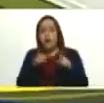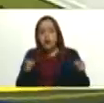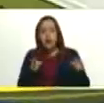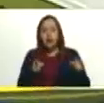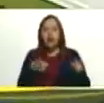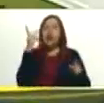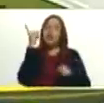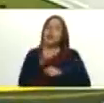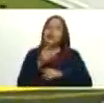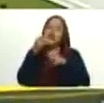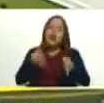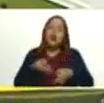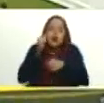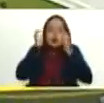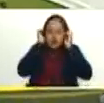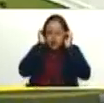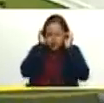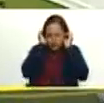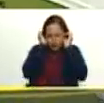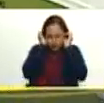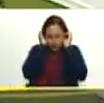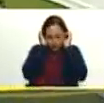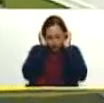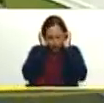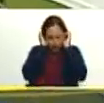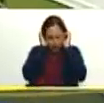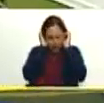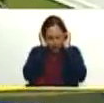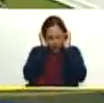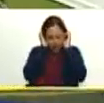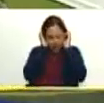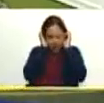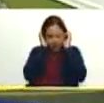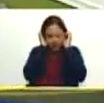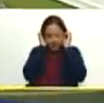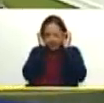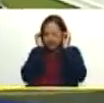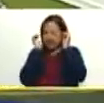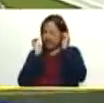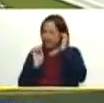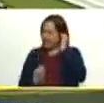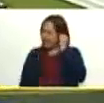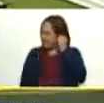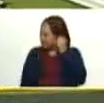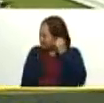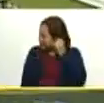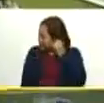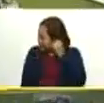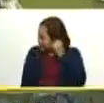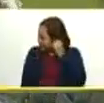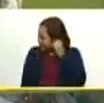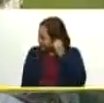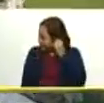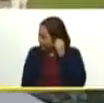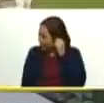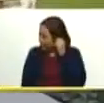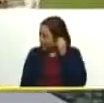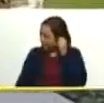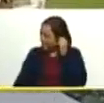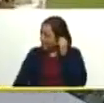Europe esperar que una autoridad en Estados Unidos, Europa, to give you the imprimatur, que le dé usted